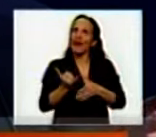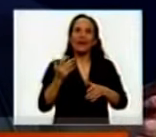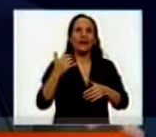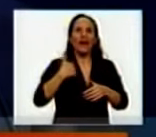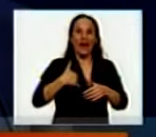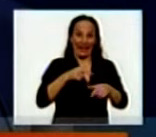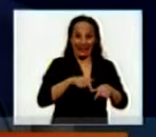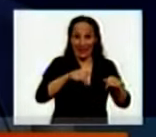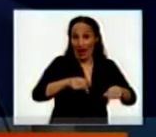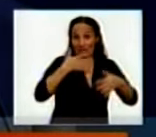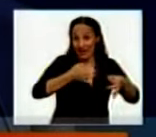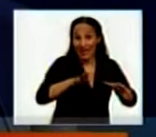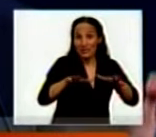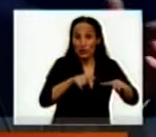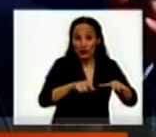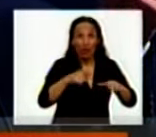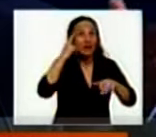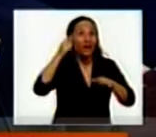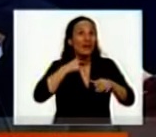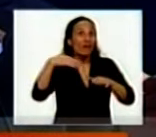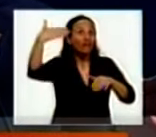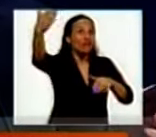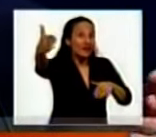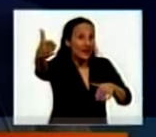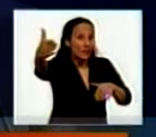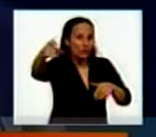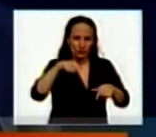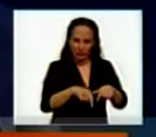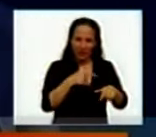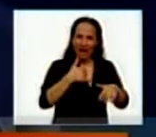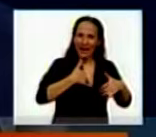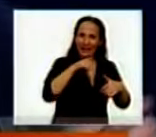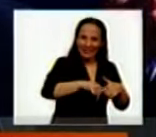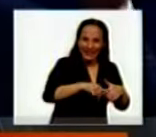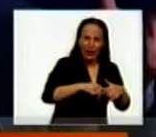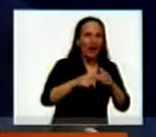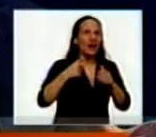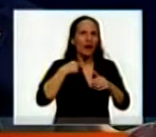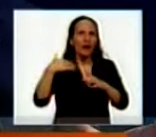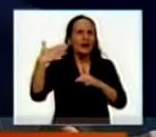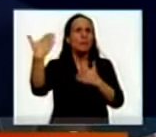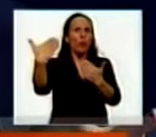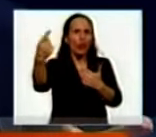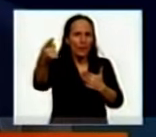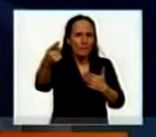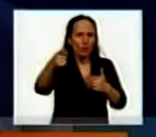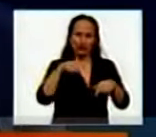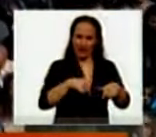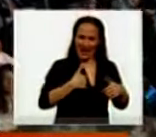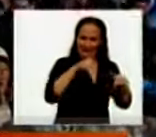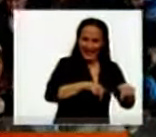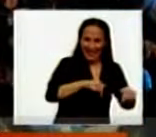que debemos ser, entre la Argentina que somos y la que podemos ser, la Argentina que somos y la que vamos a